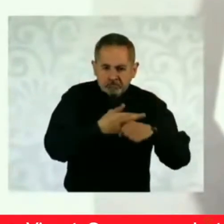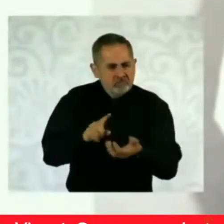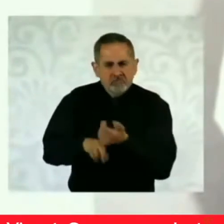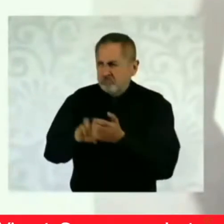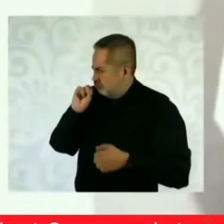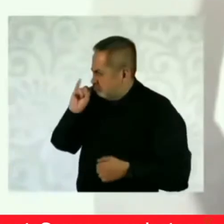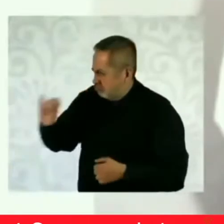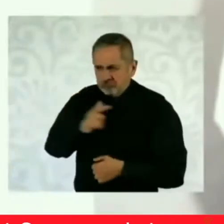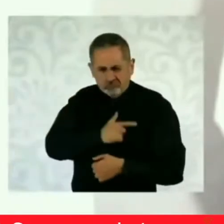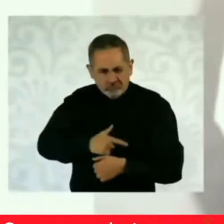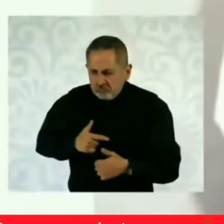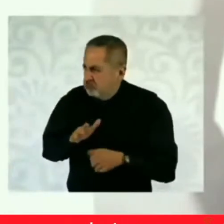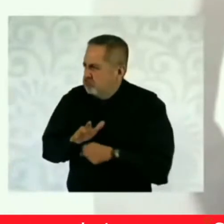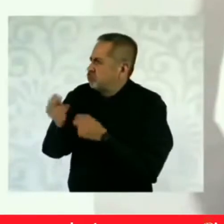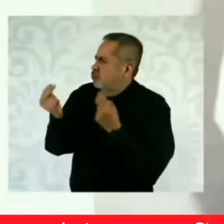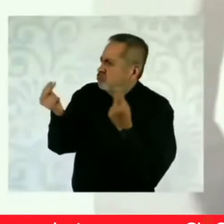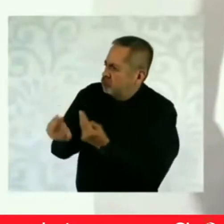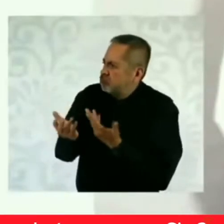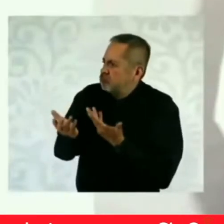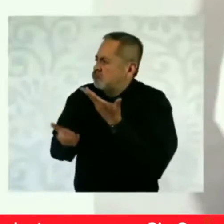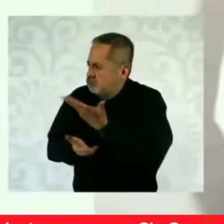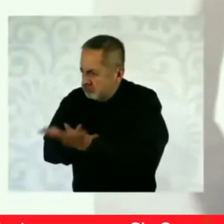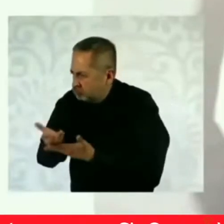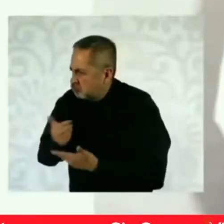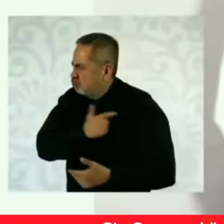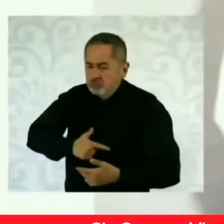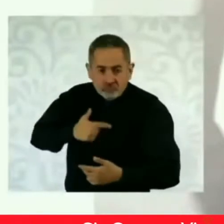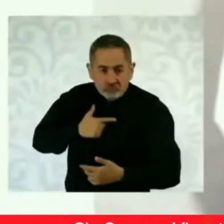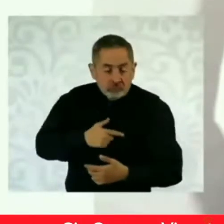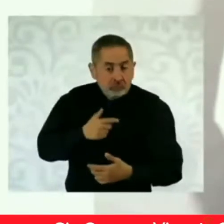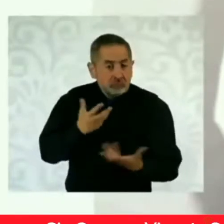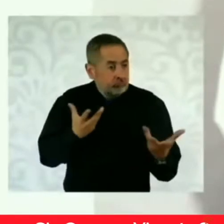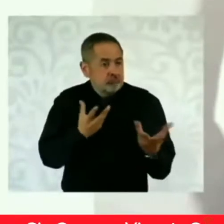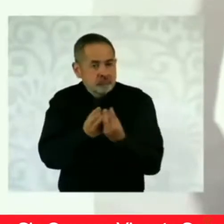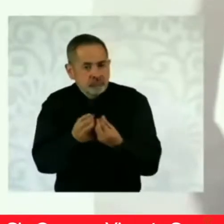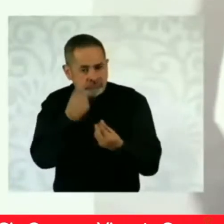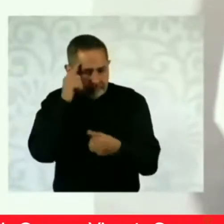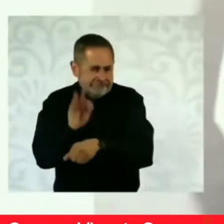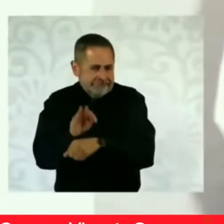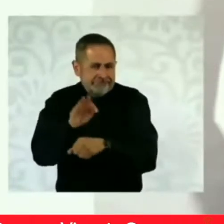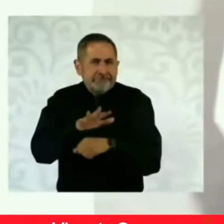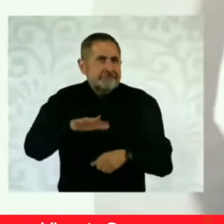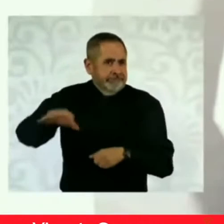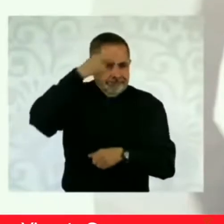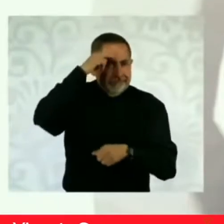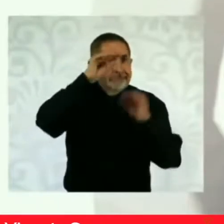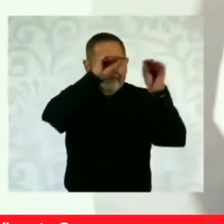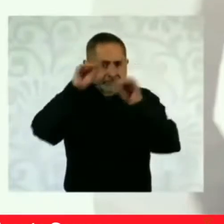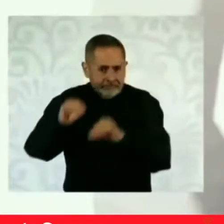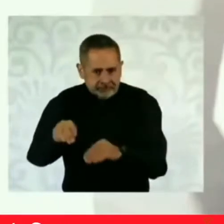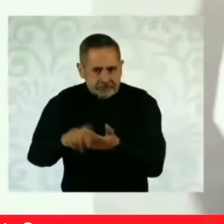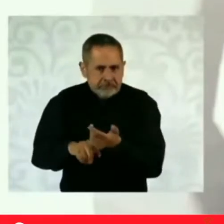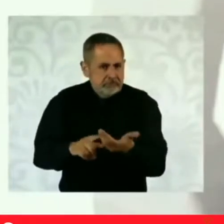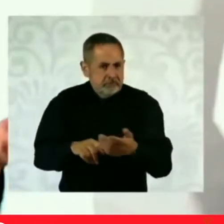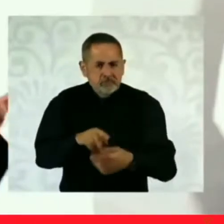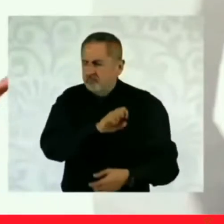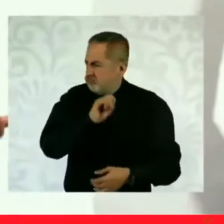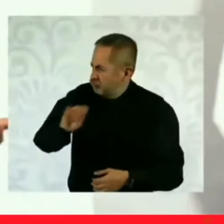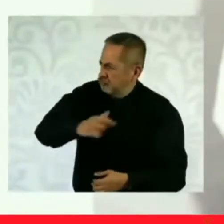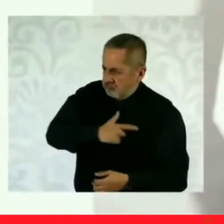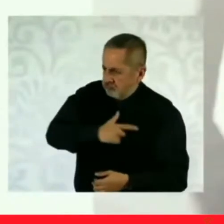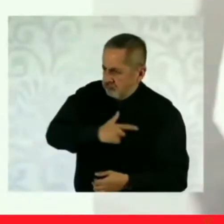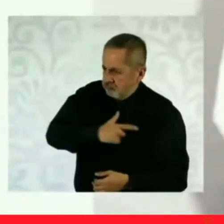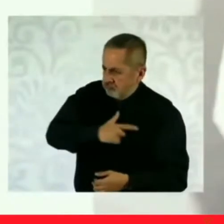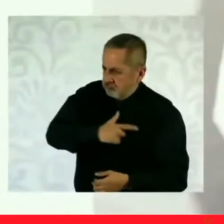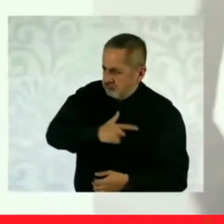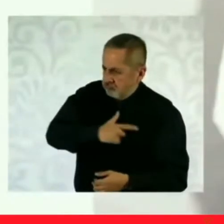diciendo con gusto qué necesitan para apoyar a las y los mexicanos lo que se necesite. Y es que entonces, miren, de verdad, eso muestra